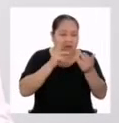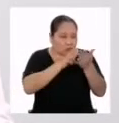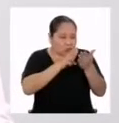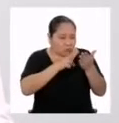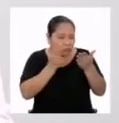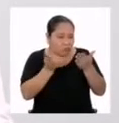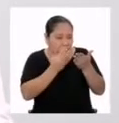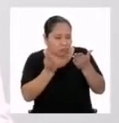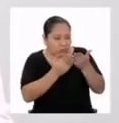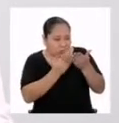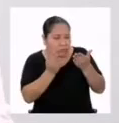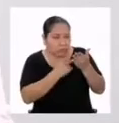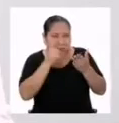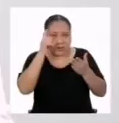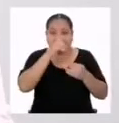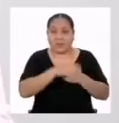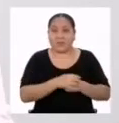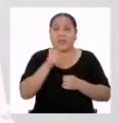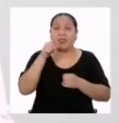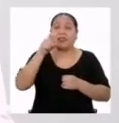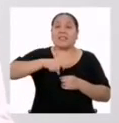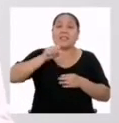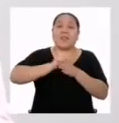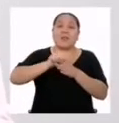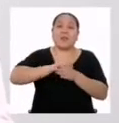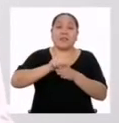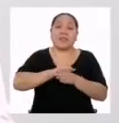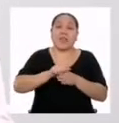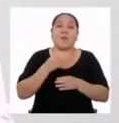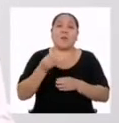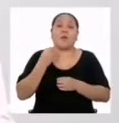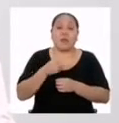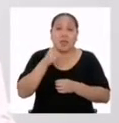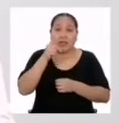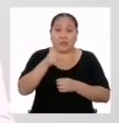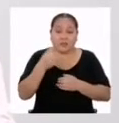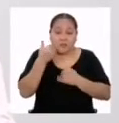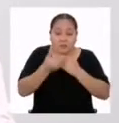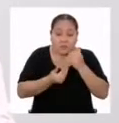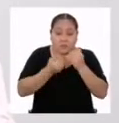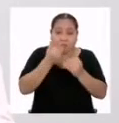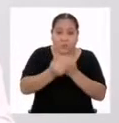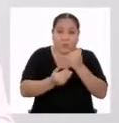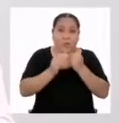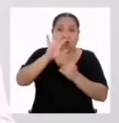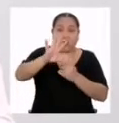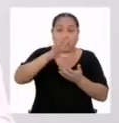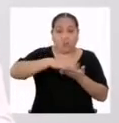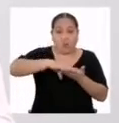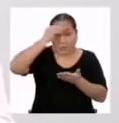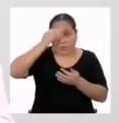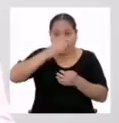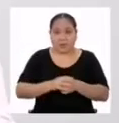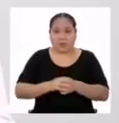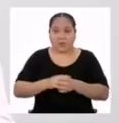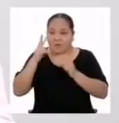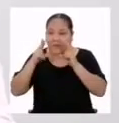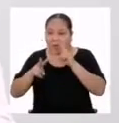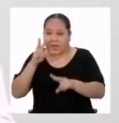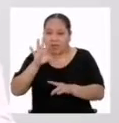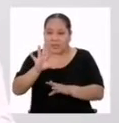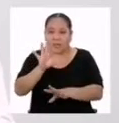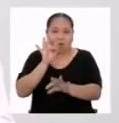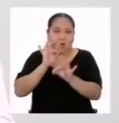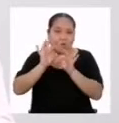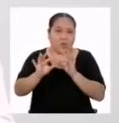complejos. Y la práctica es importante, porque conforme vayan avanzando en su educación, se irán enfrentando a textos cada vez